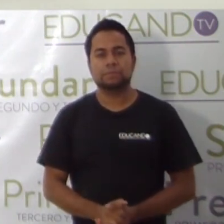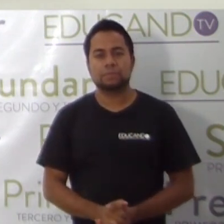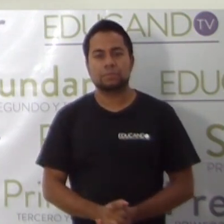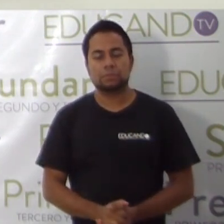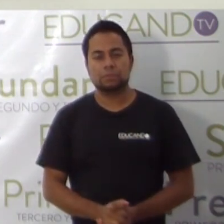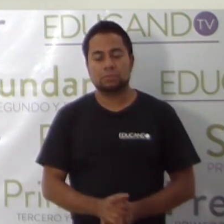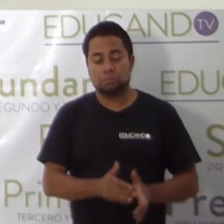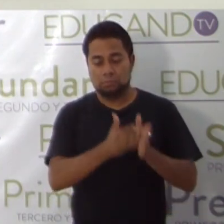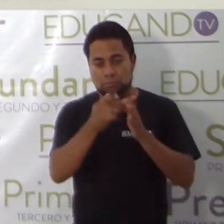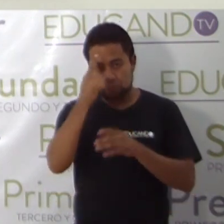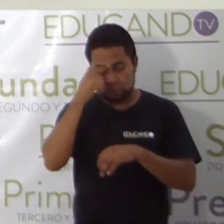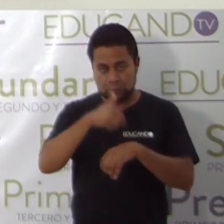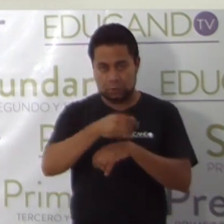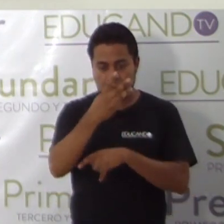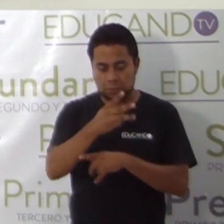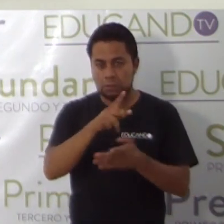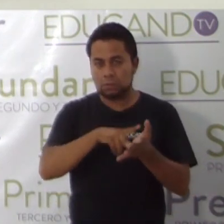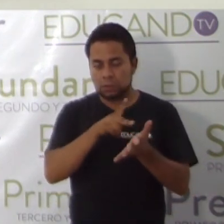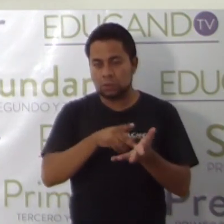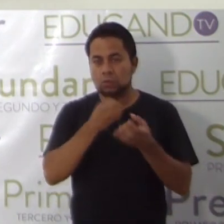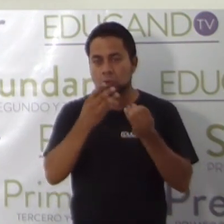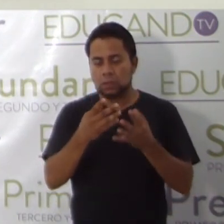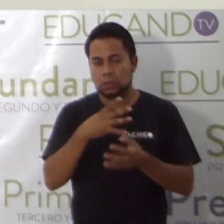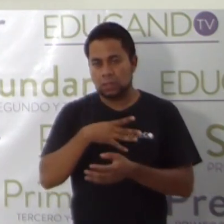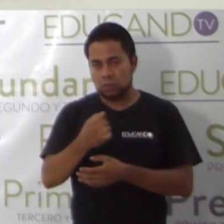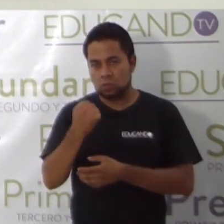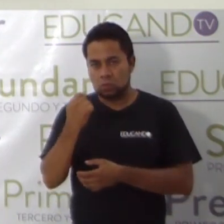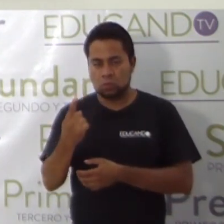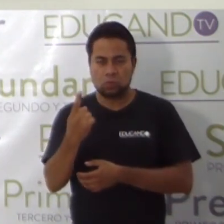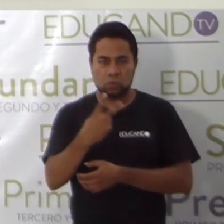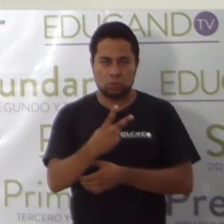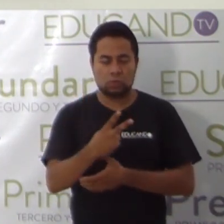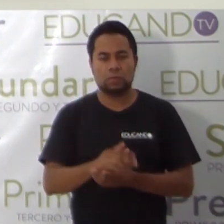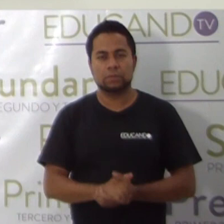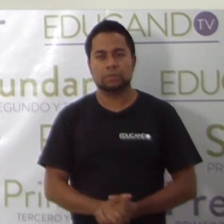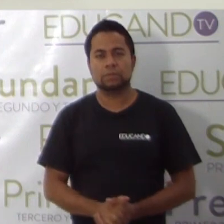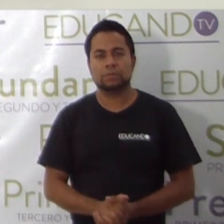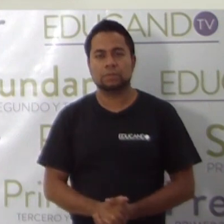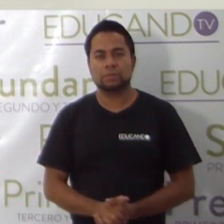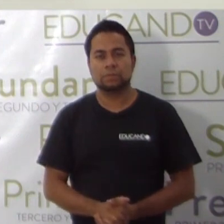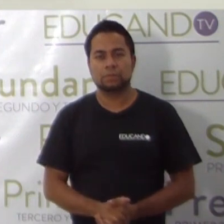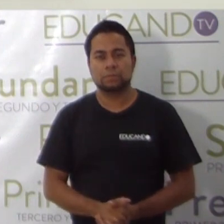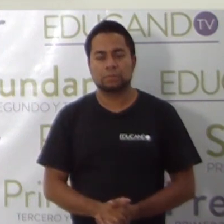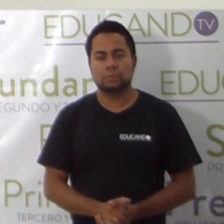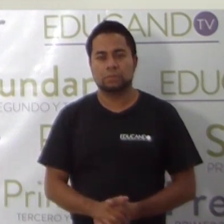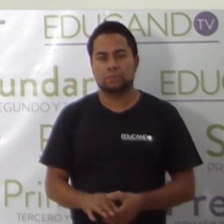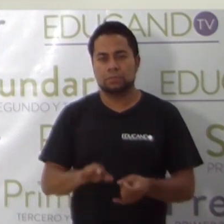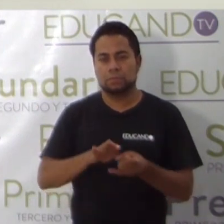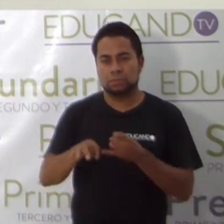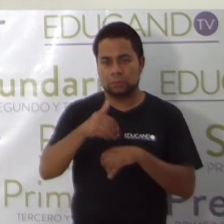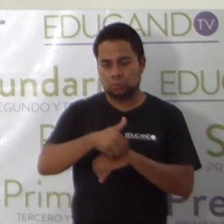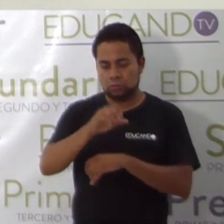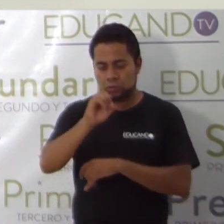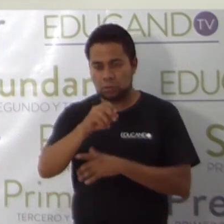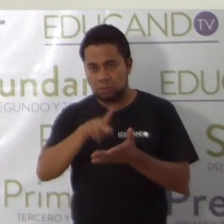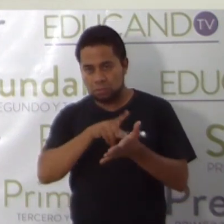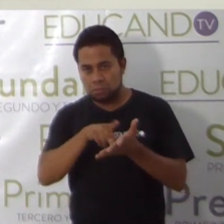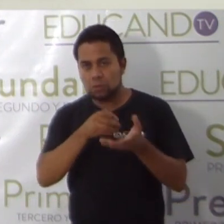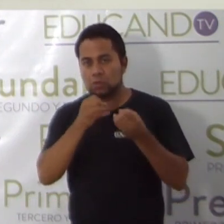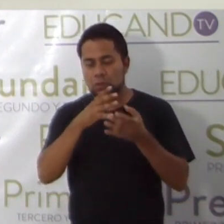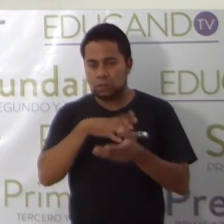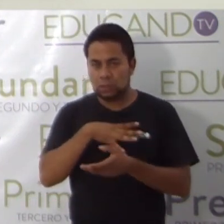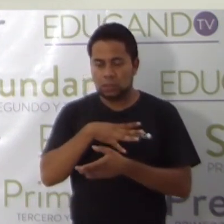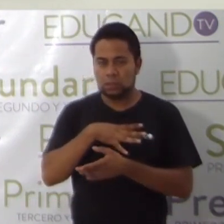¿Cuántas veces aparece el 3? 1, 2. ¿Y el 0, cuántas veces aparece?